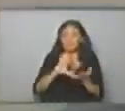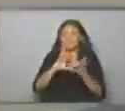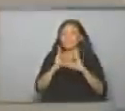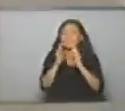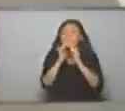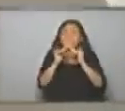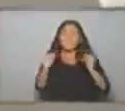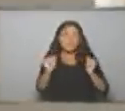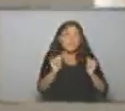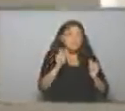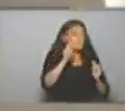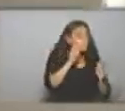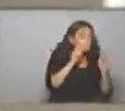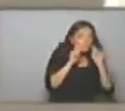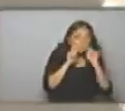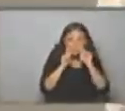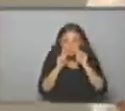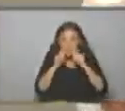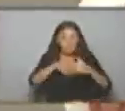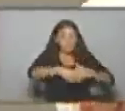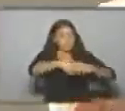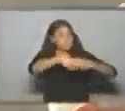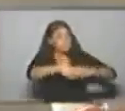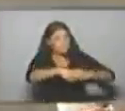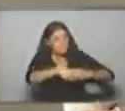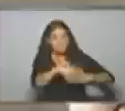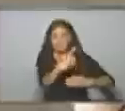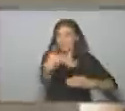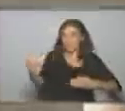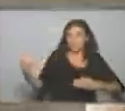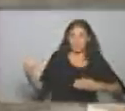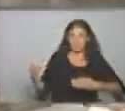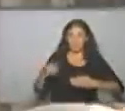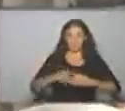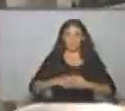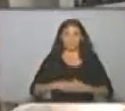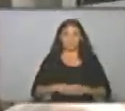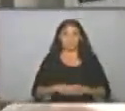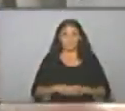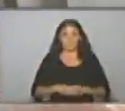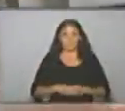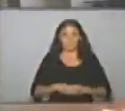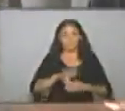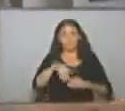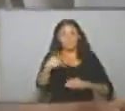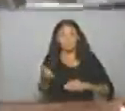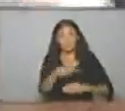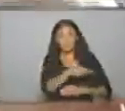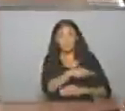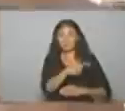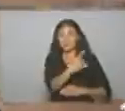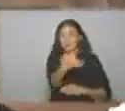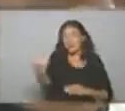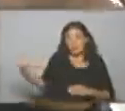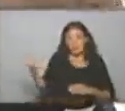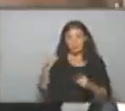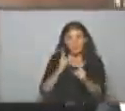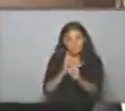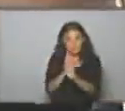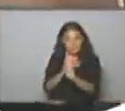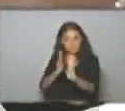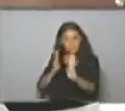un abrazo, un beso según la circunstancia, un apretón de mano, un simple gesto, y luego de lo cual los fieles se acercan